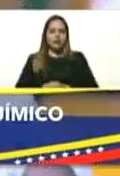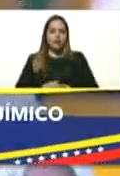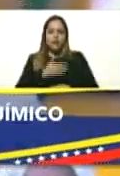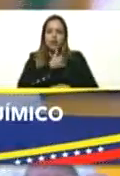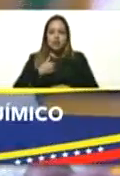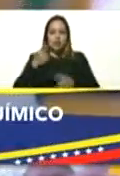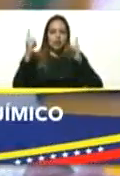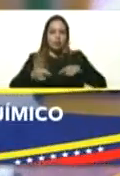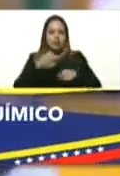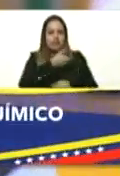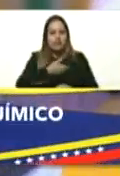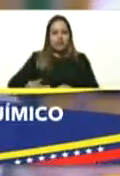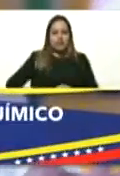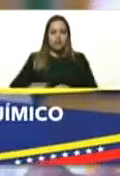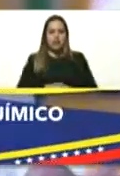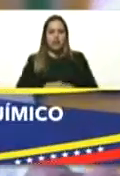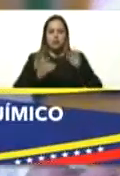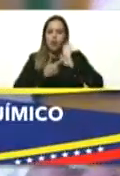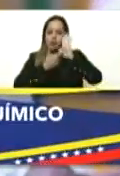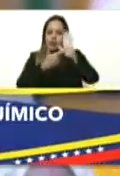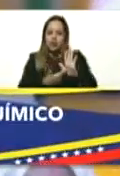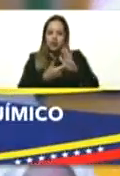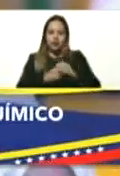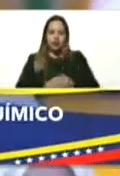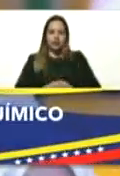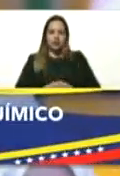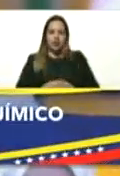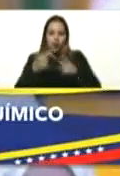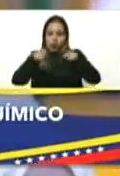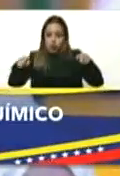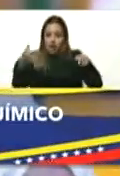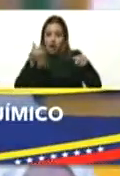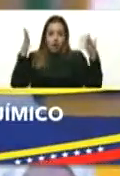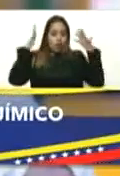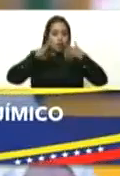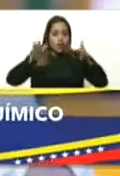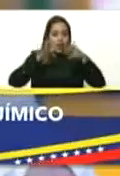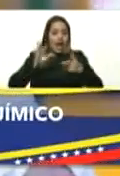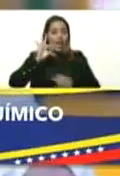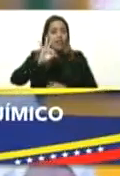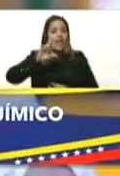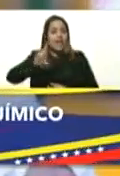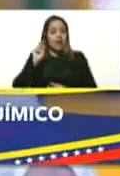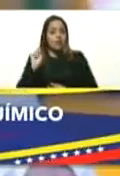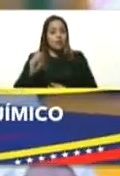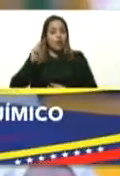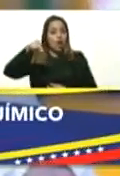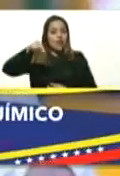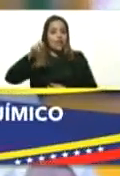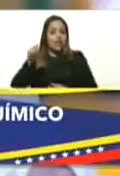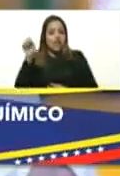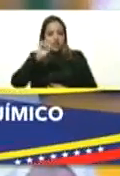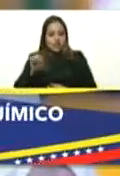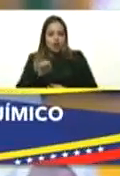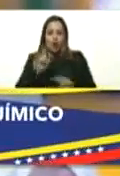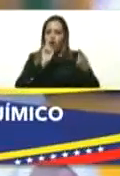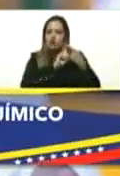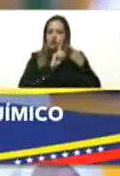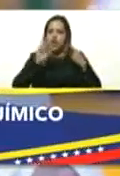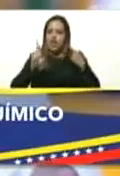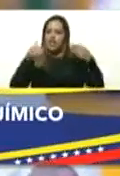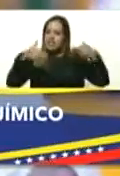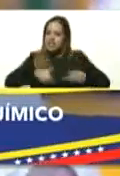presidente, dibujar lo que usted nos ha orientado, las tres R.net, la R de la